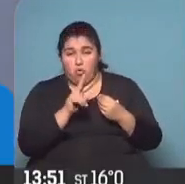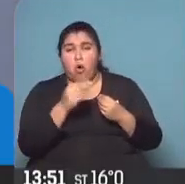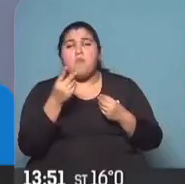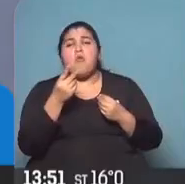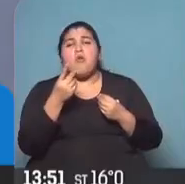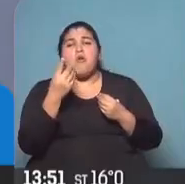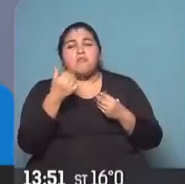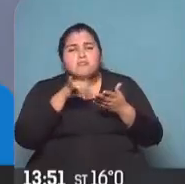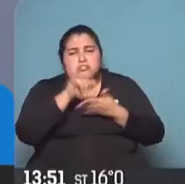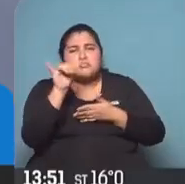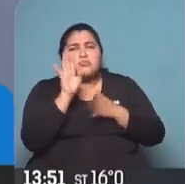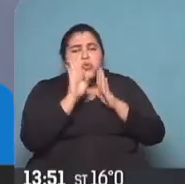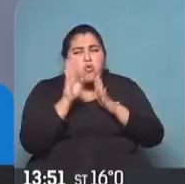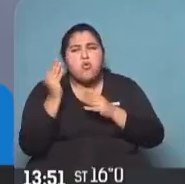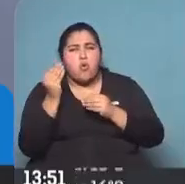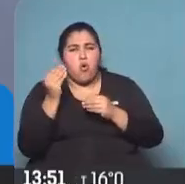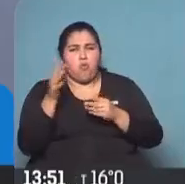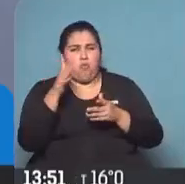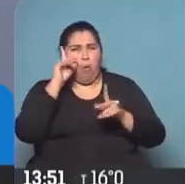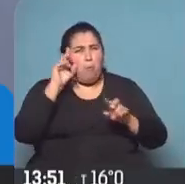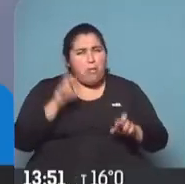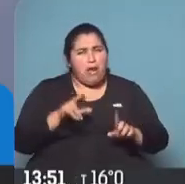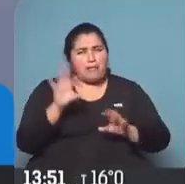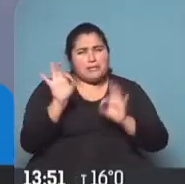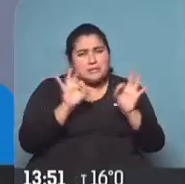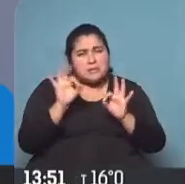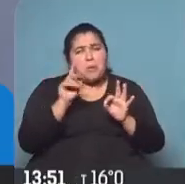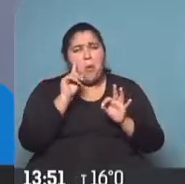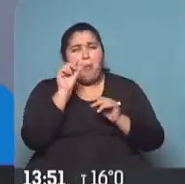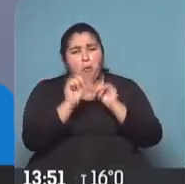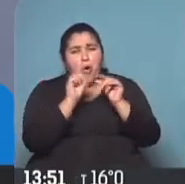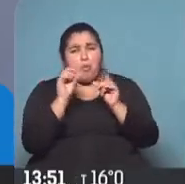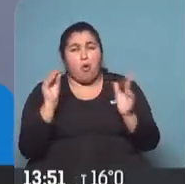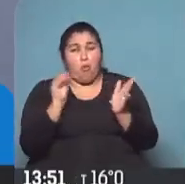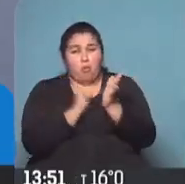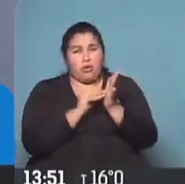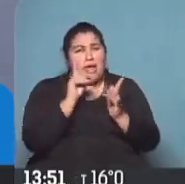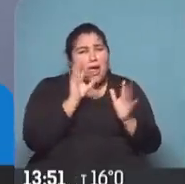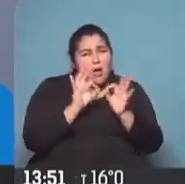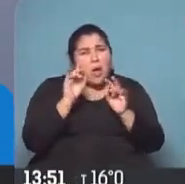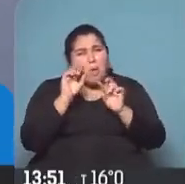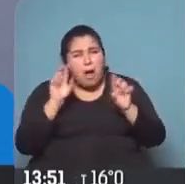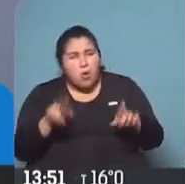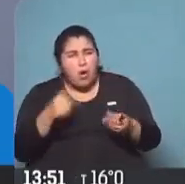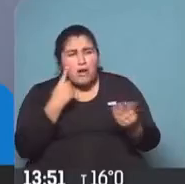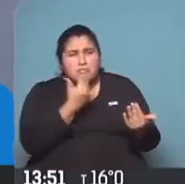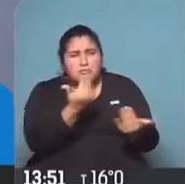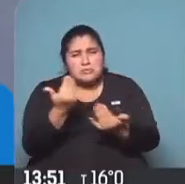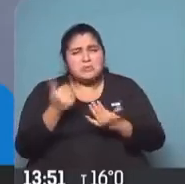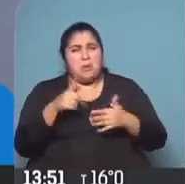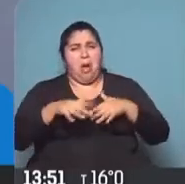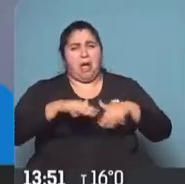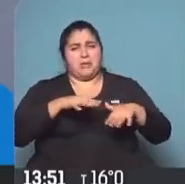los llevaba a cabo la planificación implementación evaluación y coordinación de las actividades